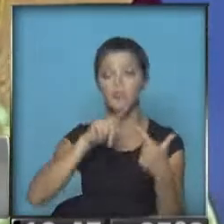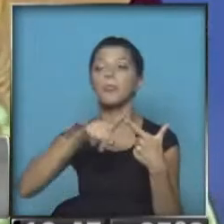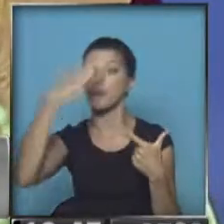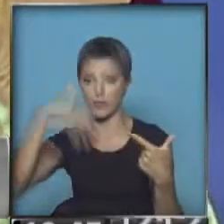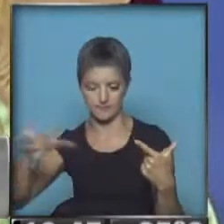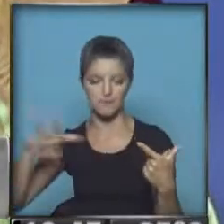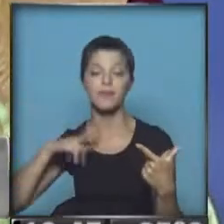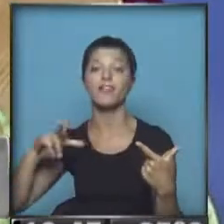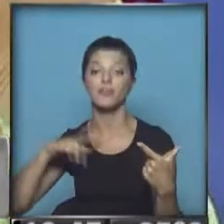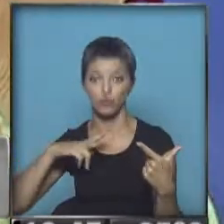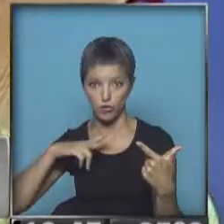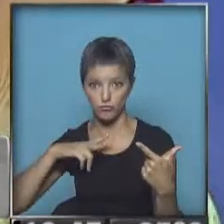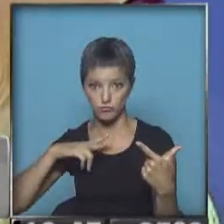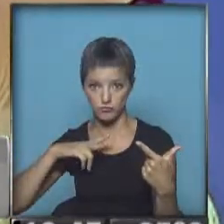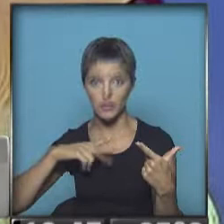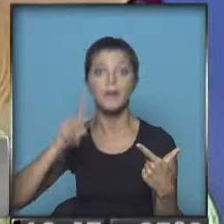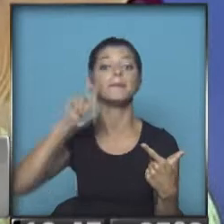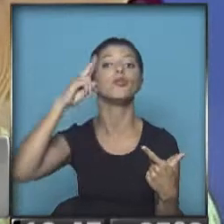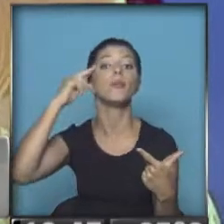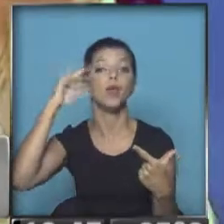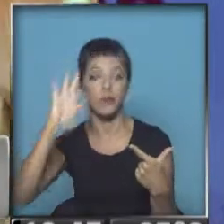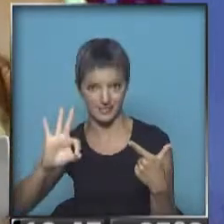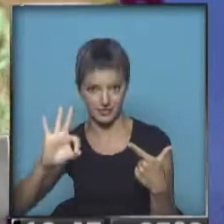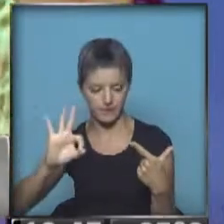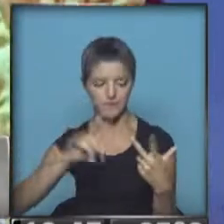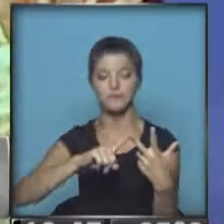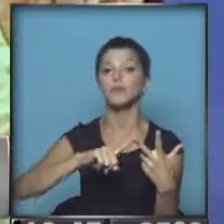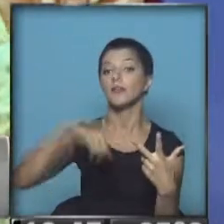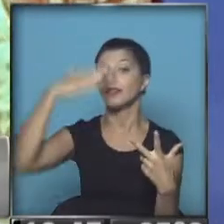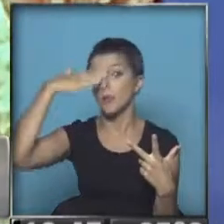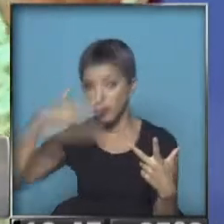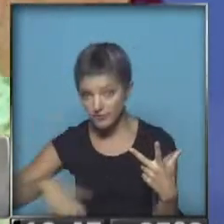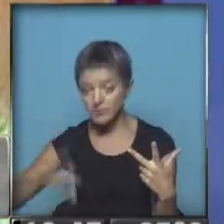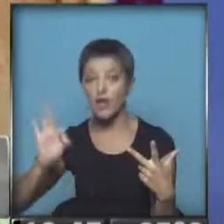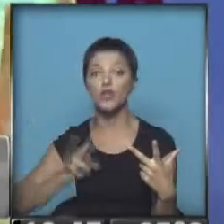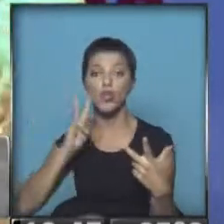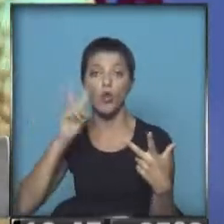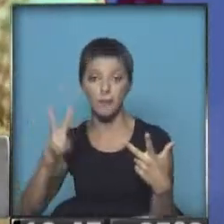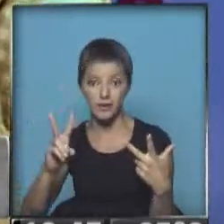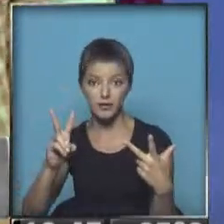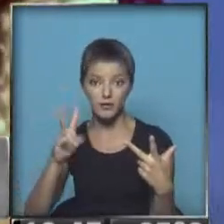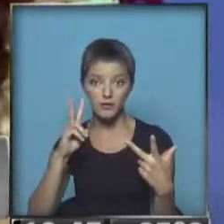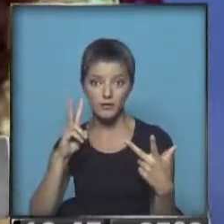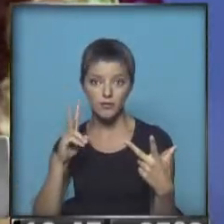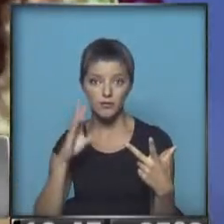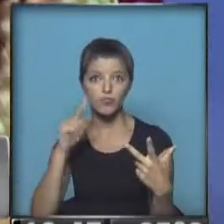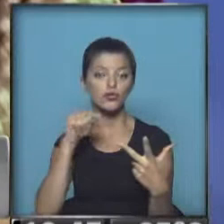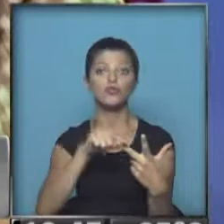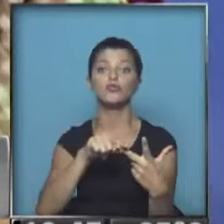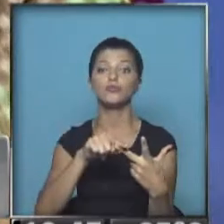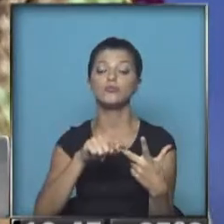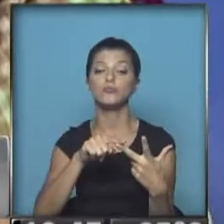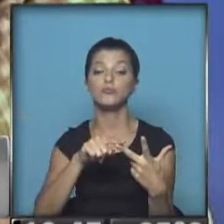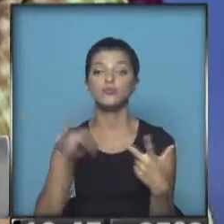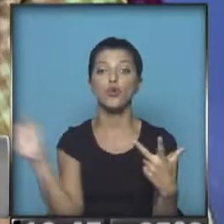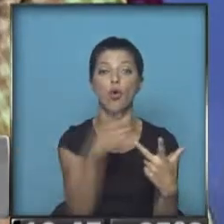Privatizó durante los 90. Y luego, en el 2000, vino a recoger